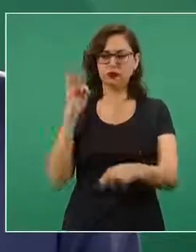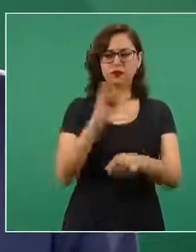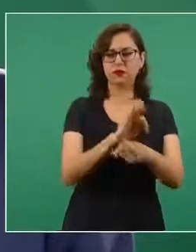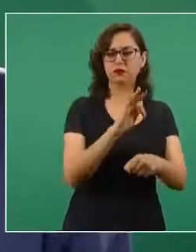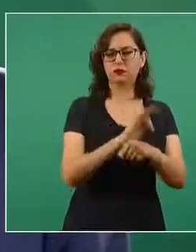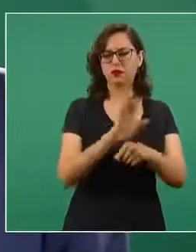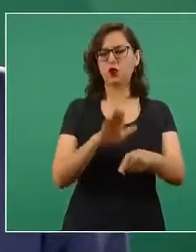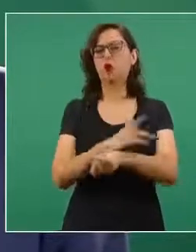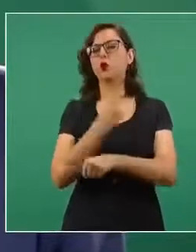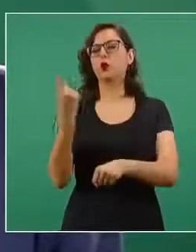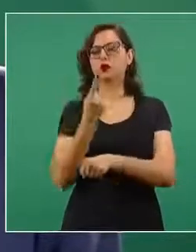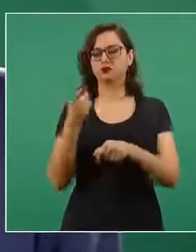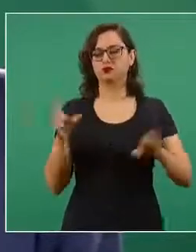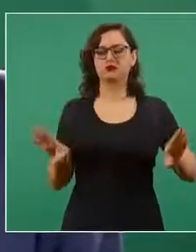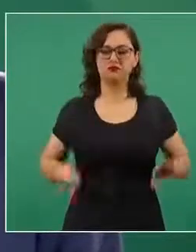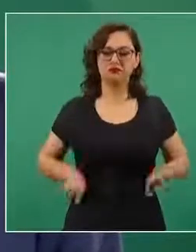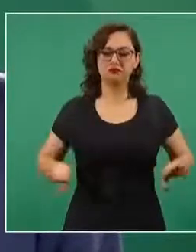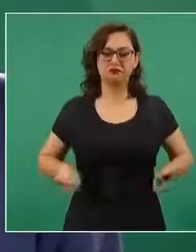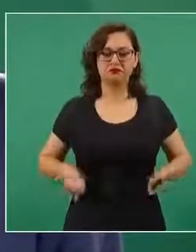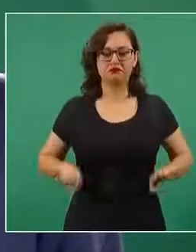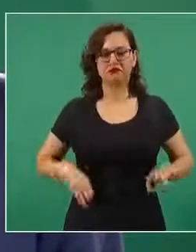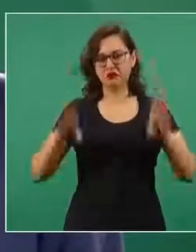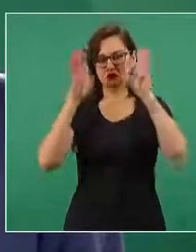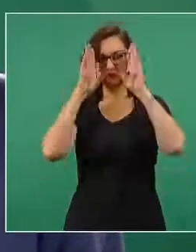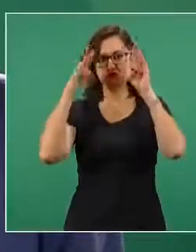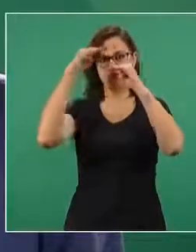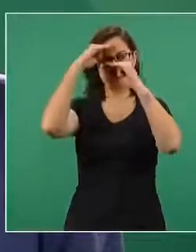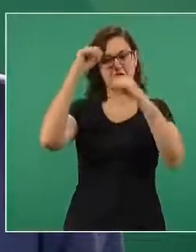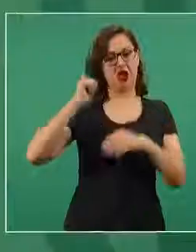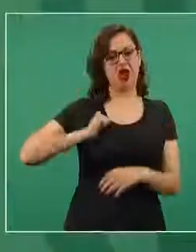y otros por dinero,